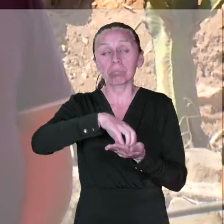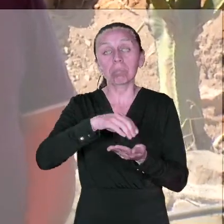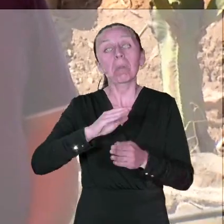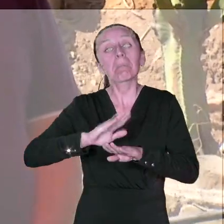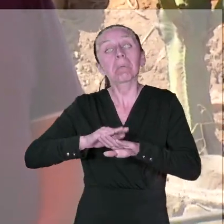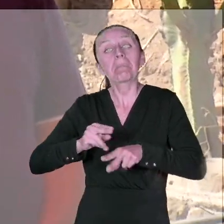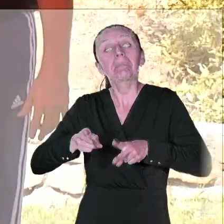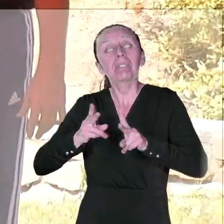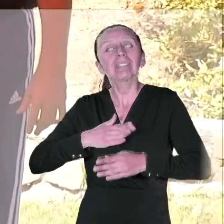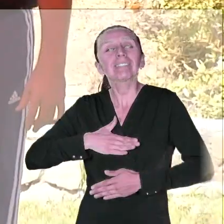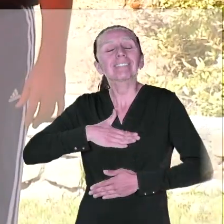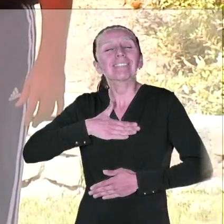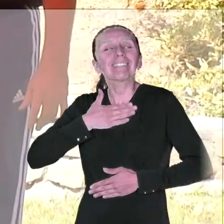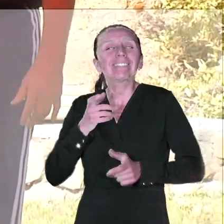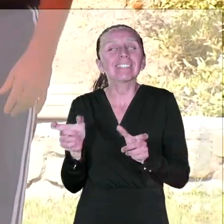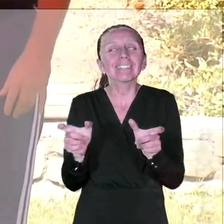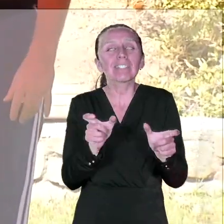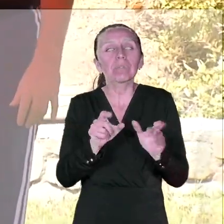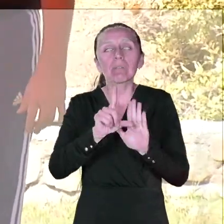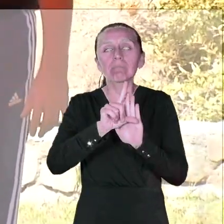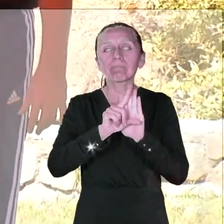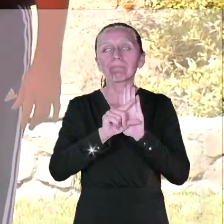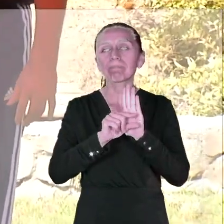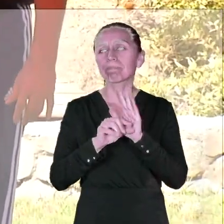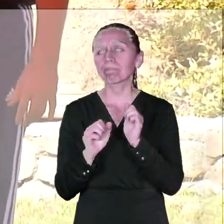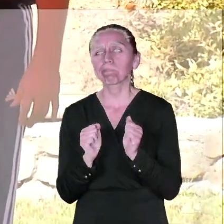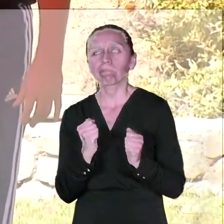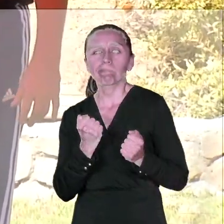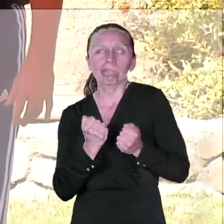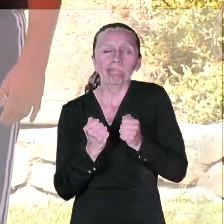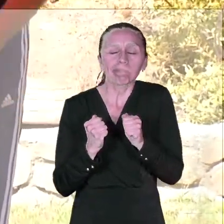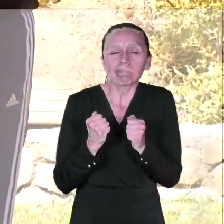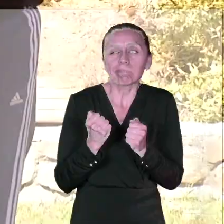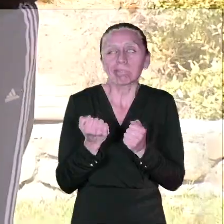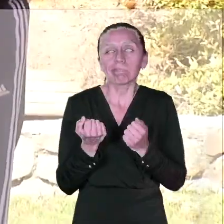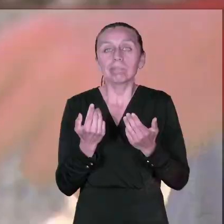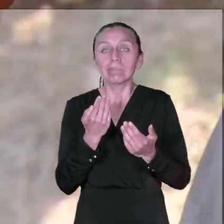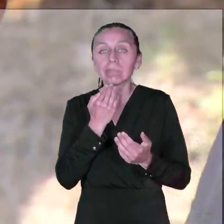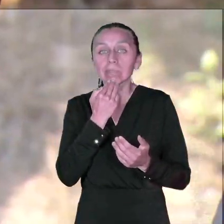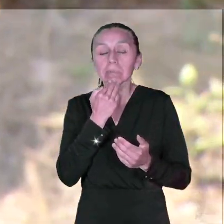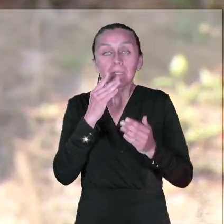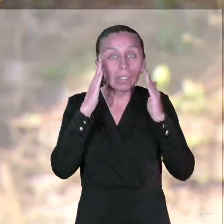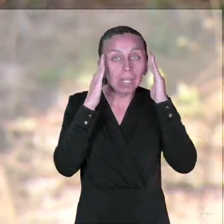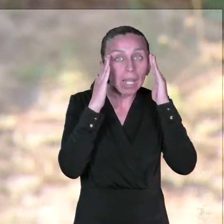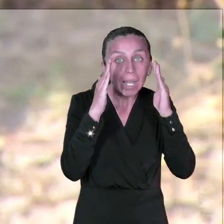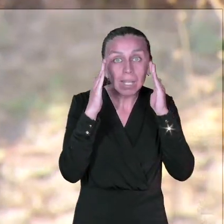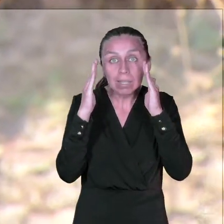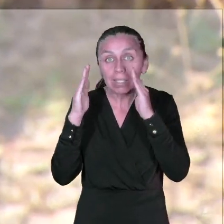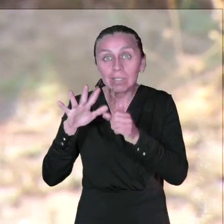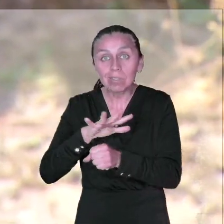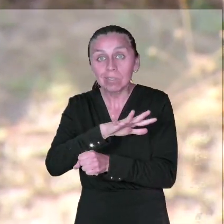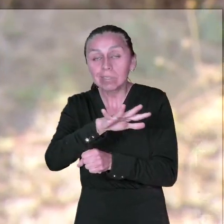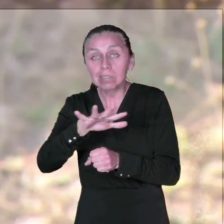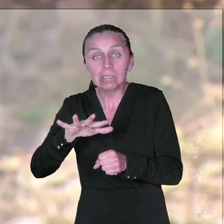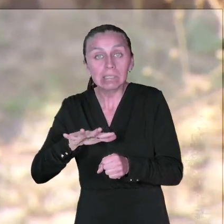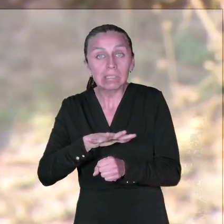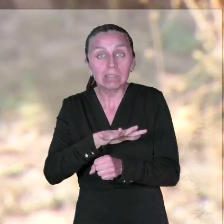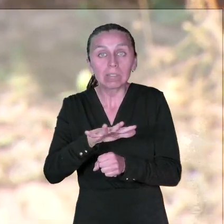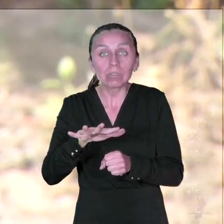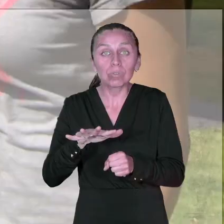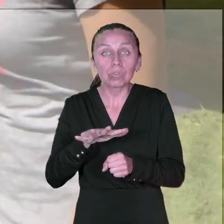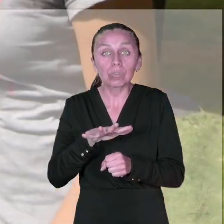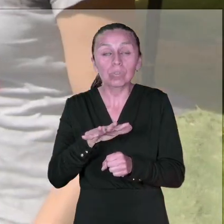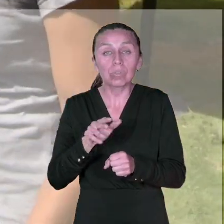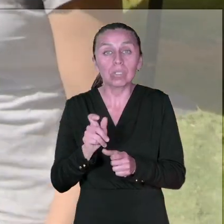que les permita a ellos estar más seguros disminuir esa sensación de inseguridad y estar más atento frente a situaciones